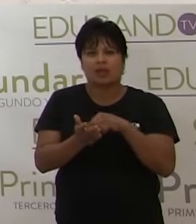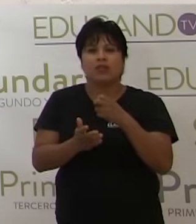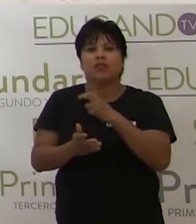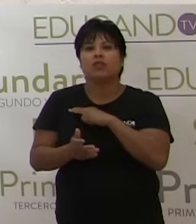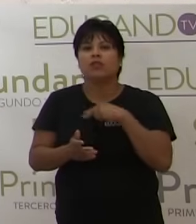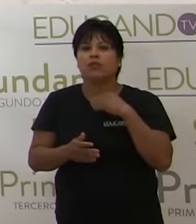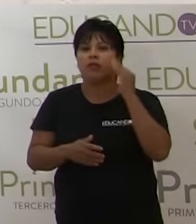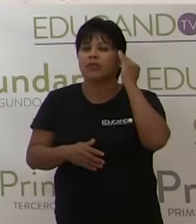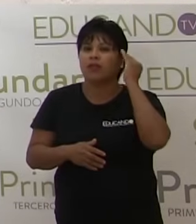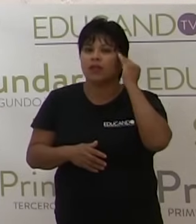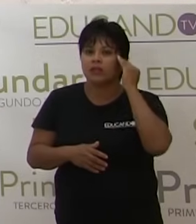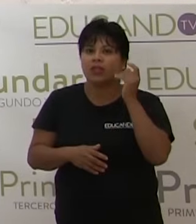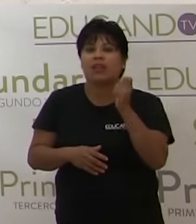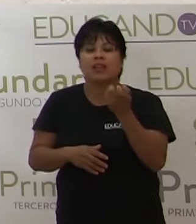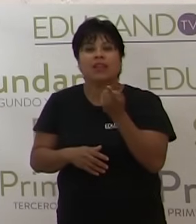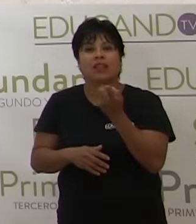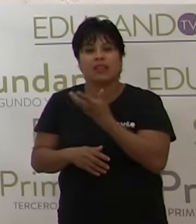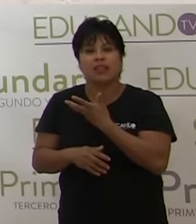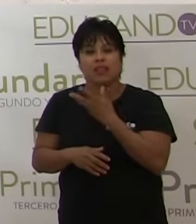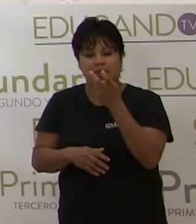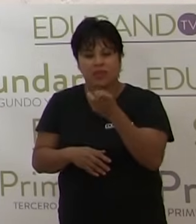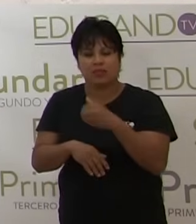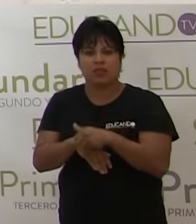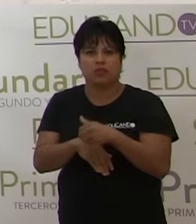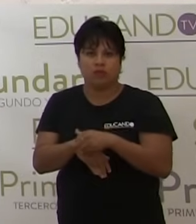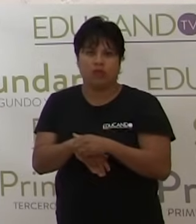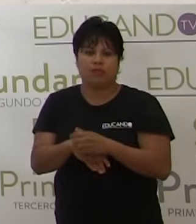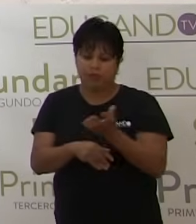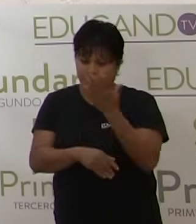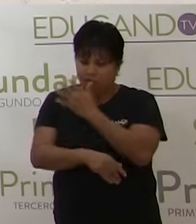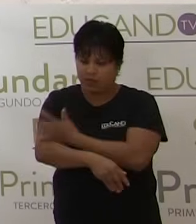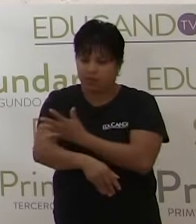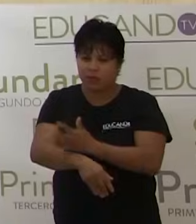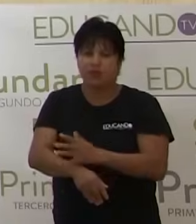conocer Qué representa este número